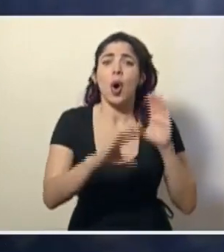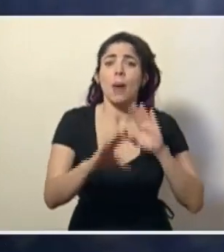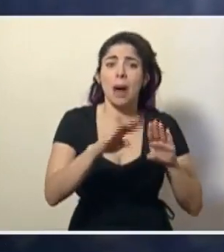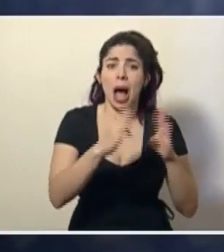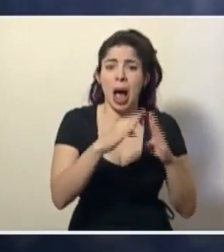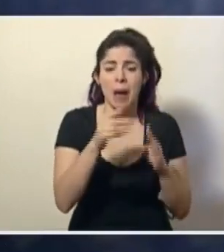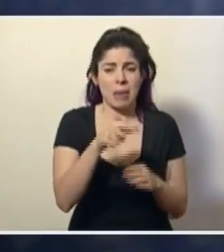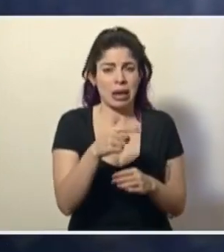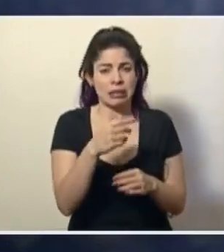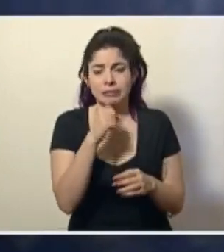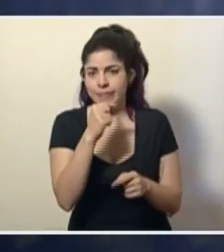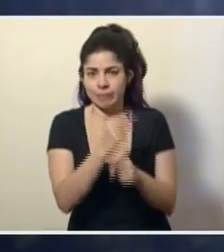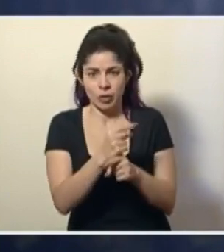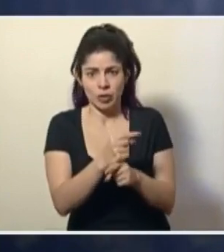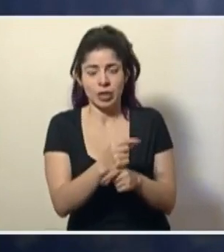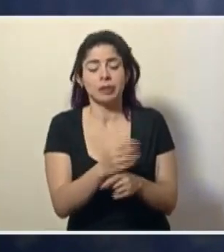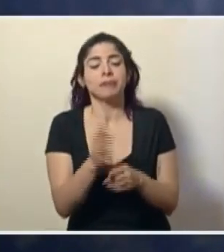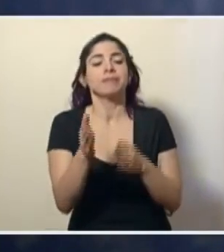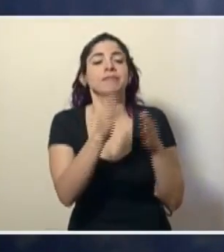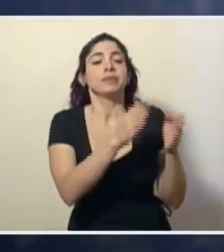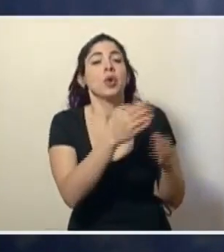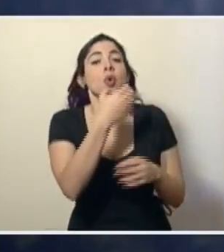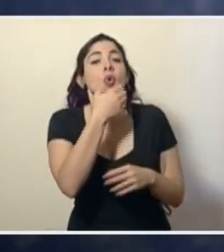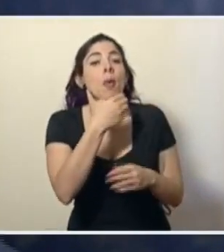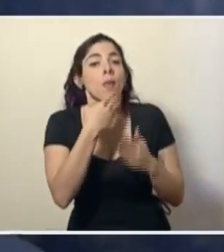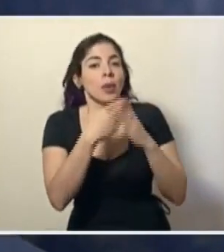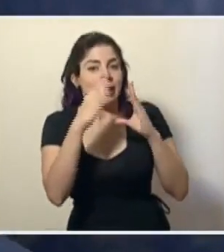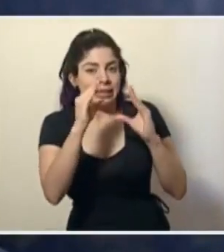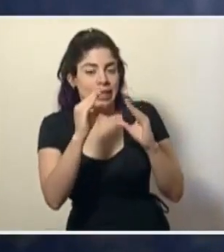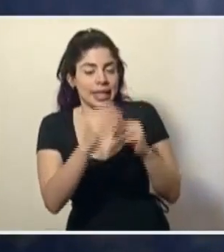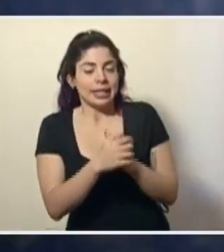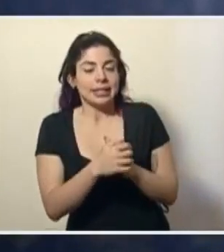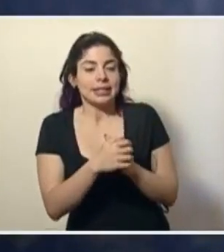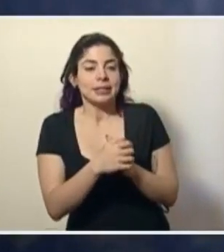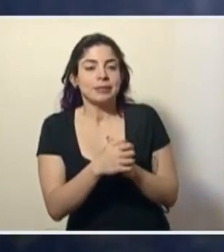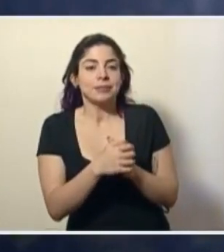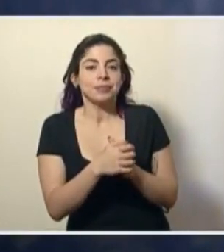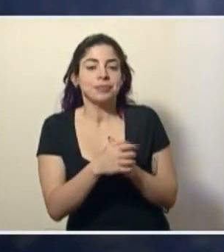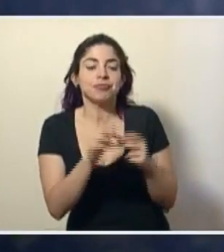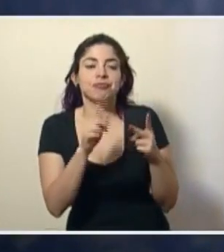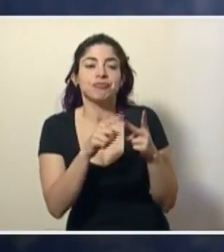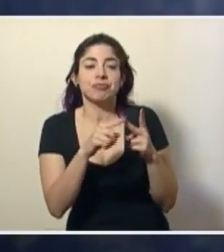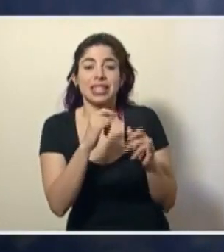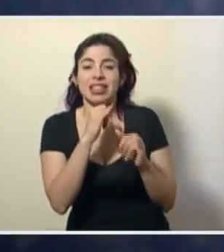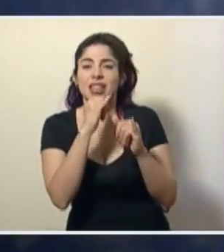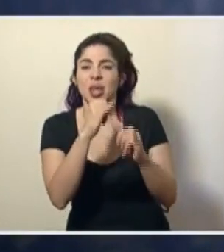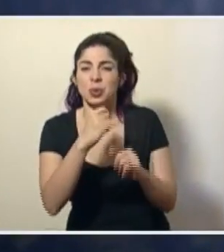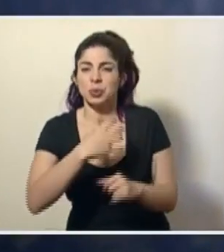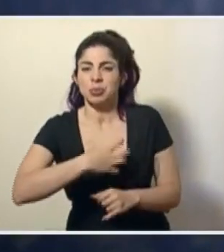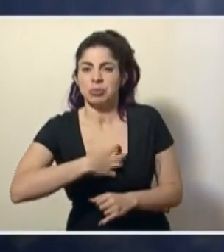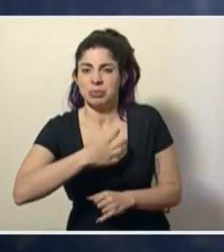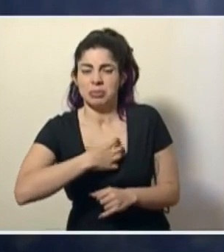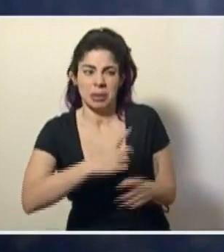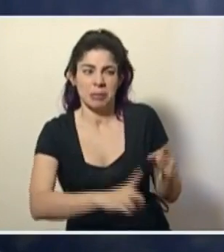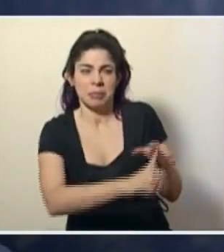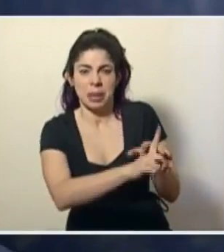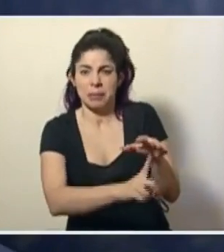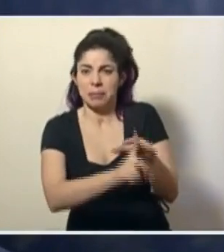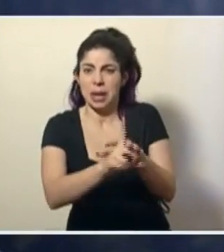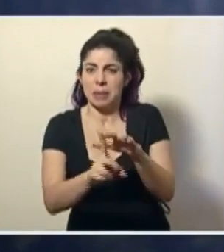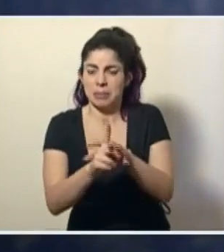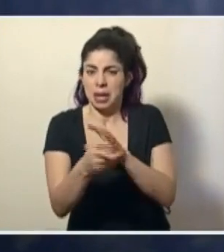vez. Don Román, buenas tardes. En el caso de las denuncias y quejas que se han